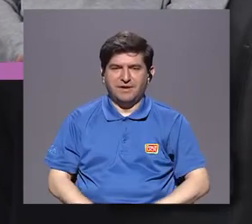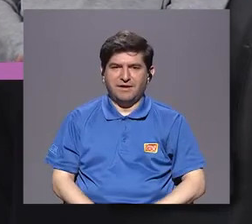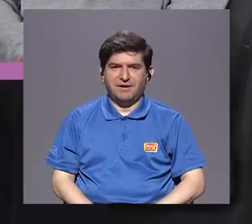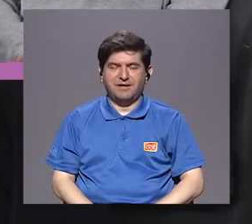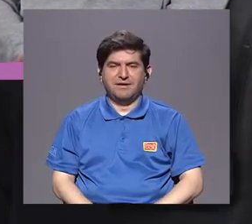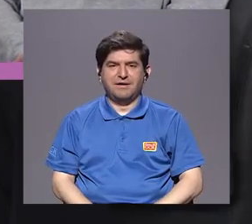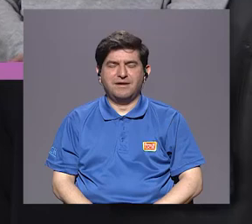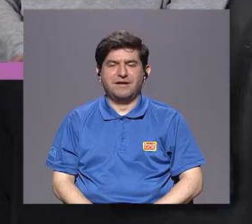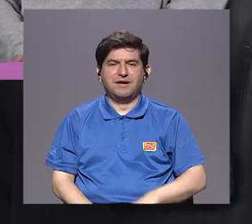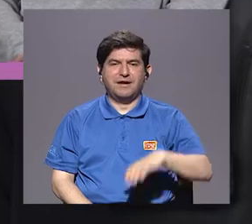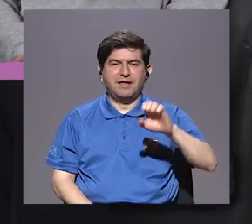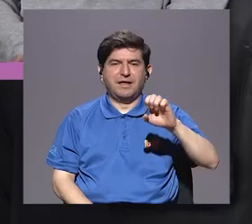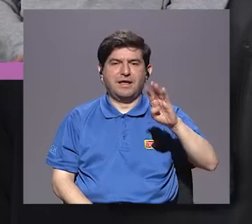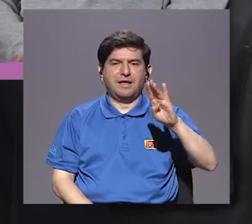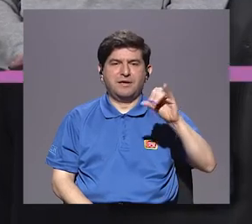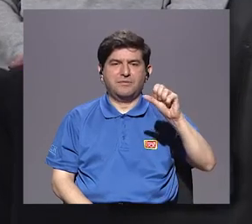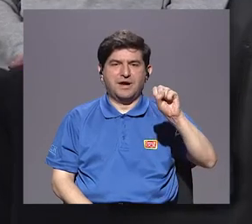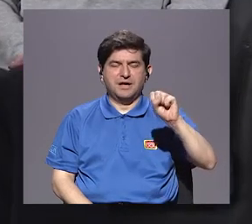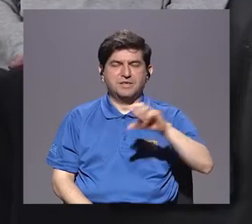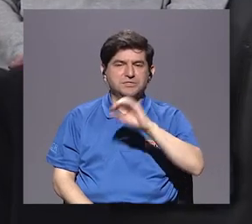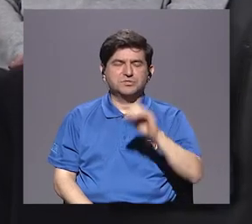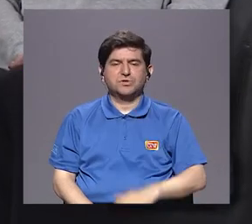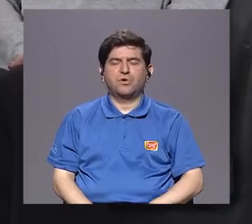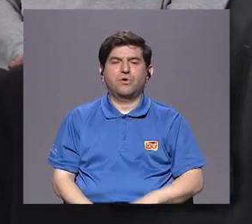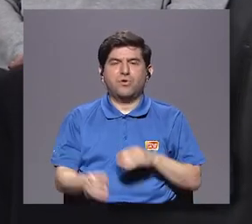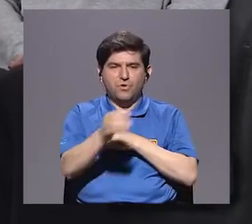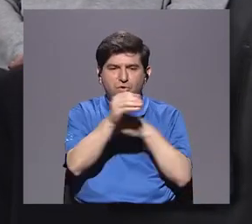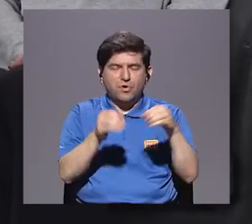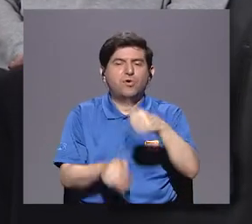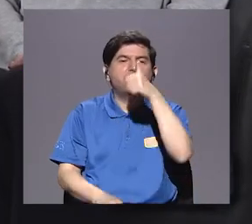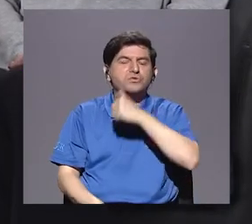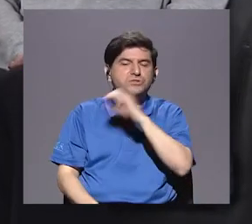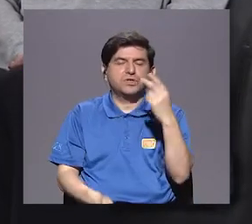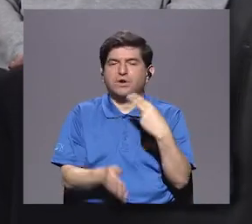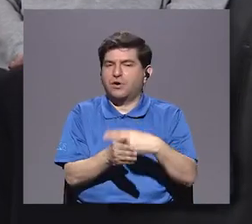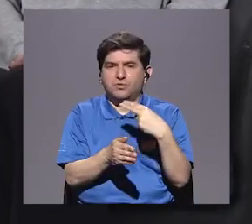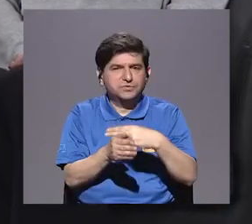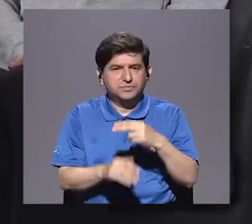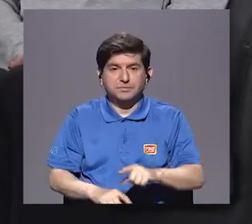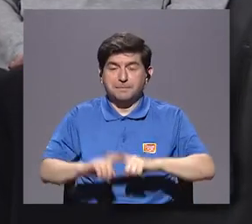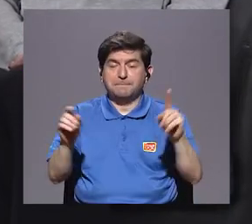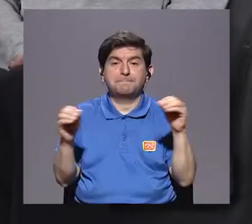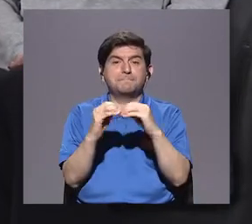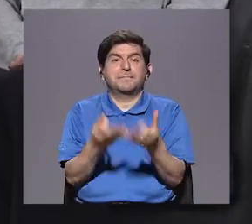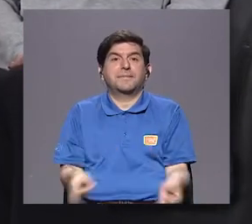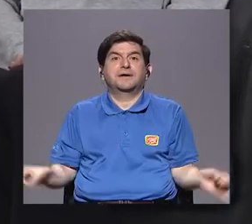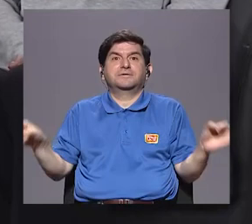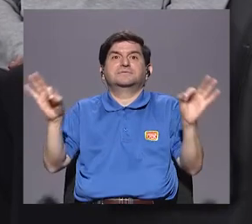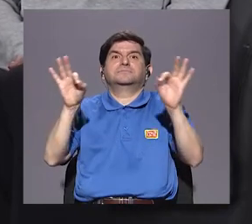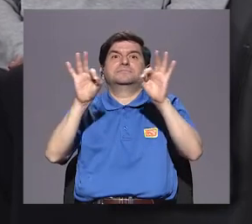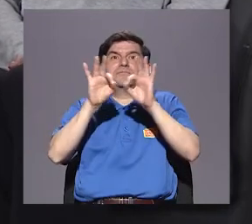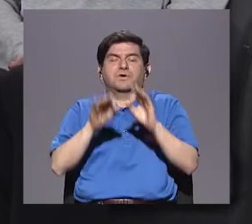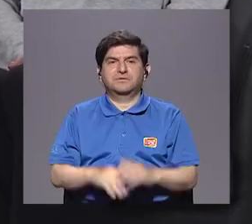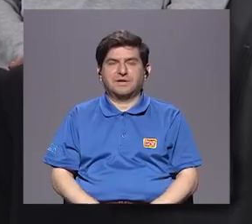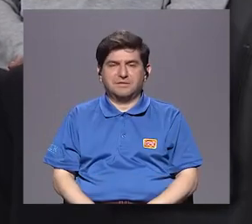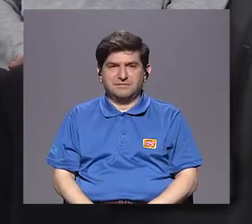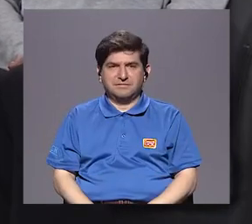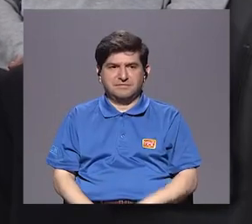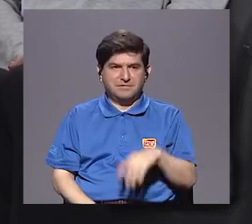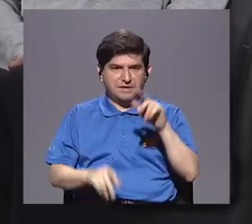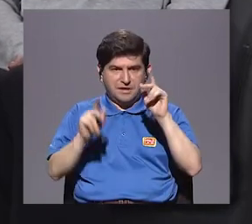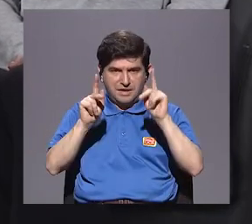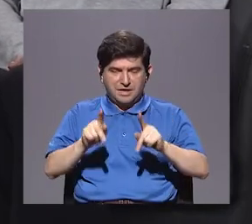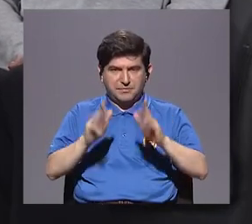el IVAIS, en consultorio privado o en hospital. Uh-huh. Pero lo más importante es tomarlo